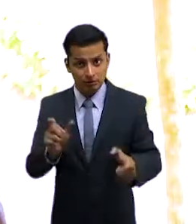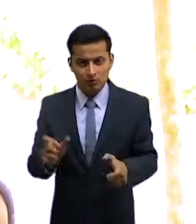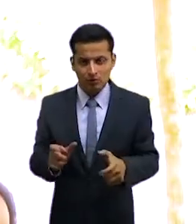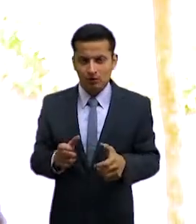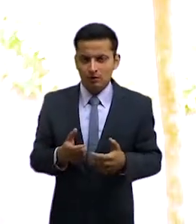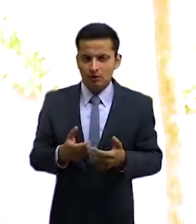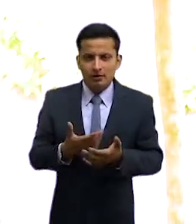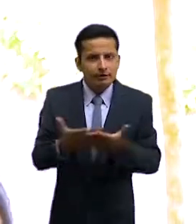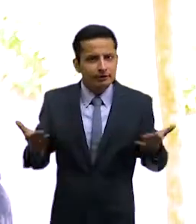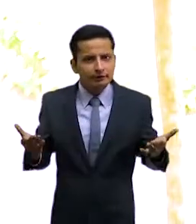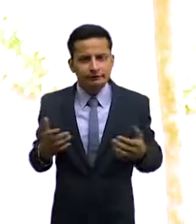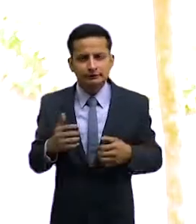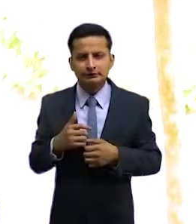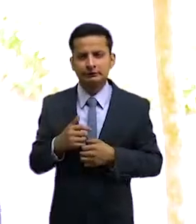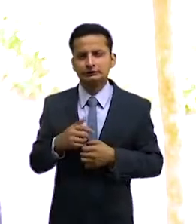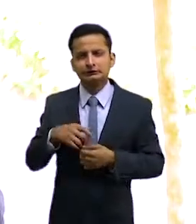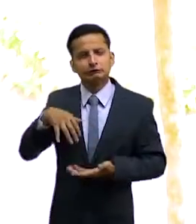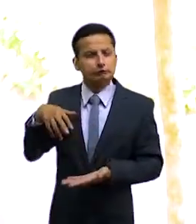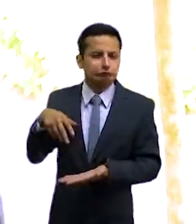Las personas